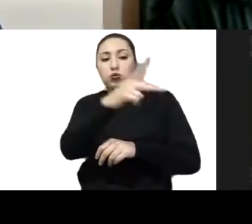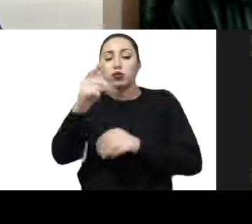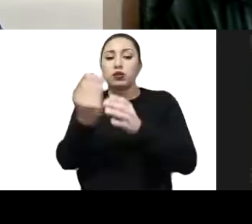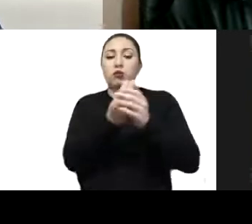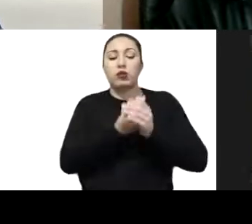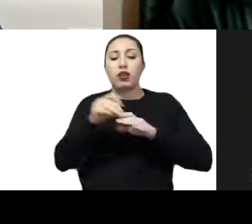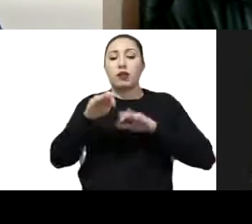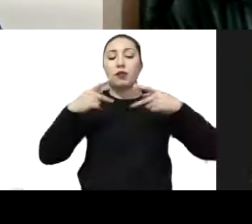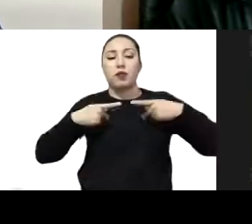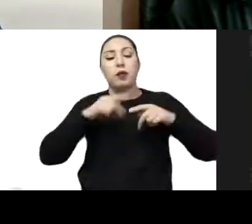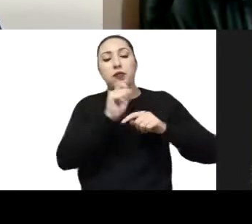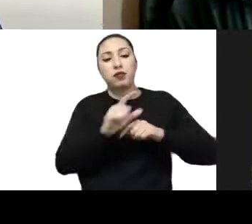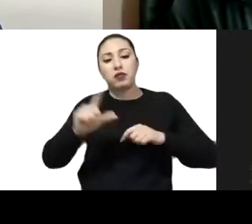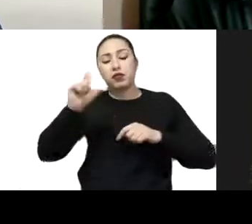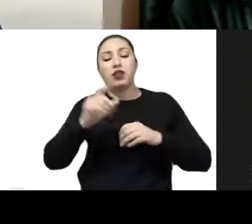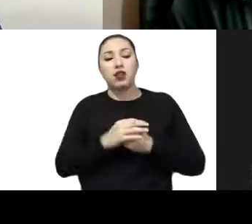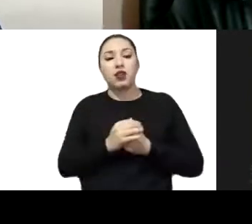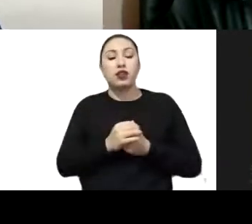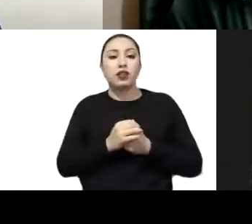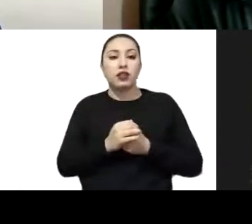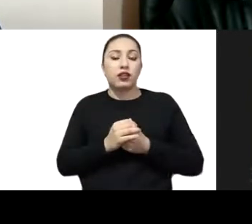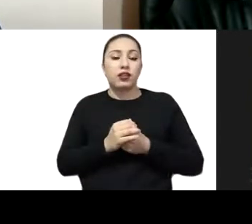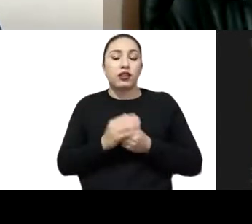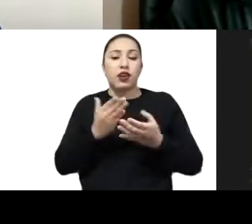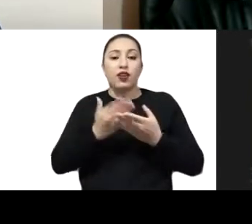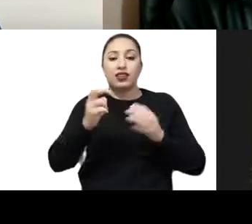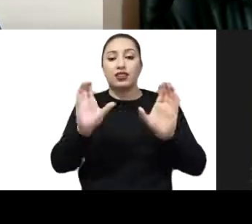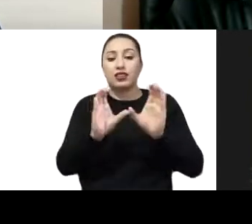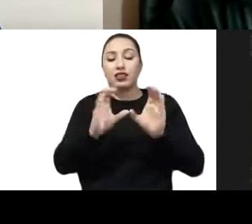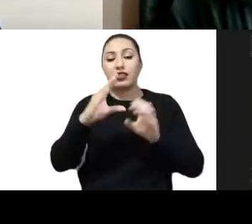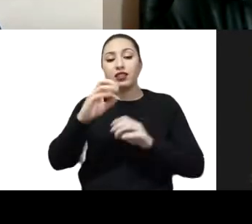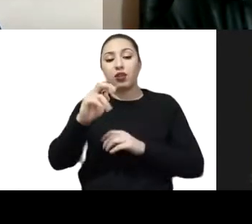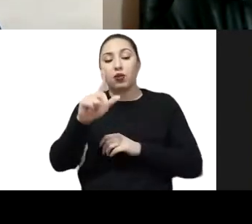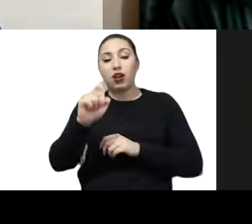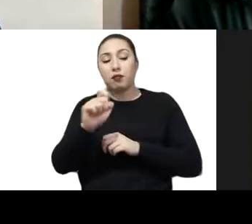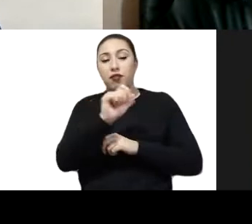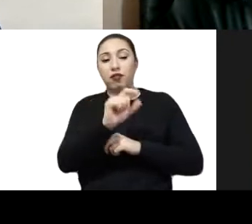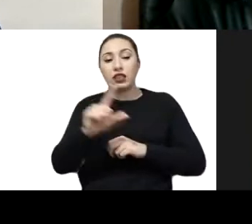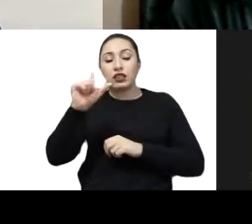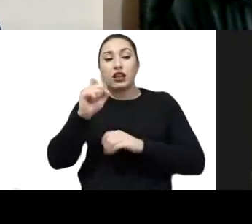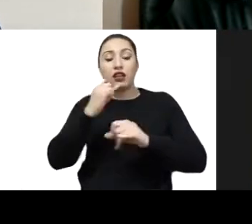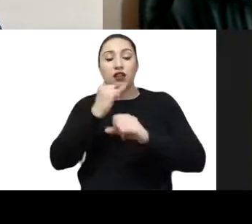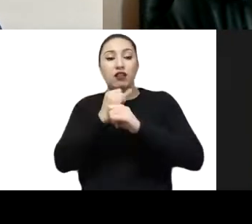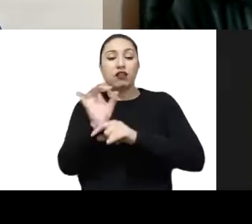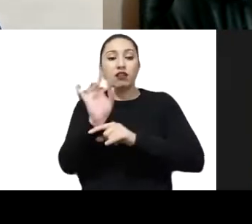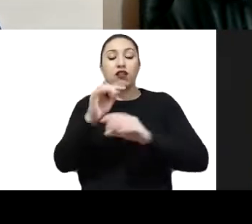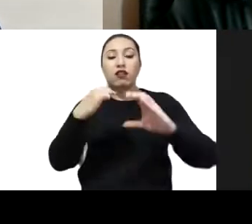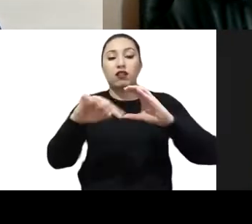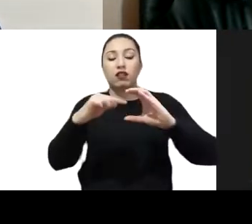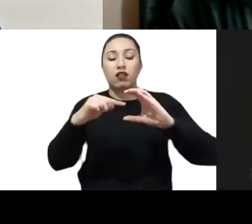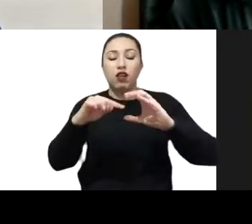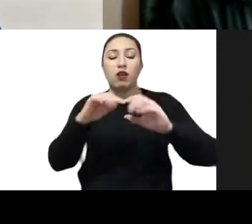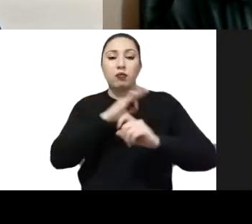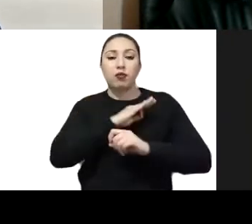Para efectos de la presente fracción, la cédula profesional electrónica será expedida en términos del reglamento y a petición